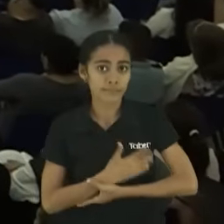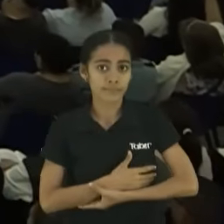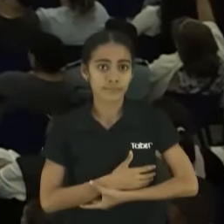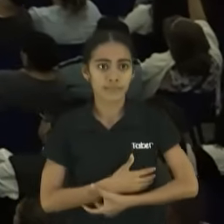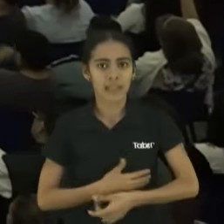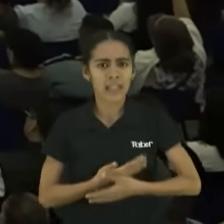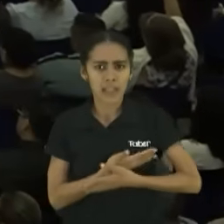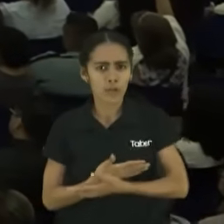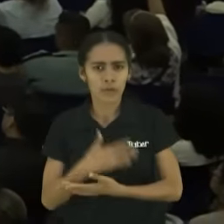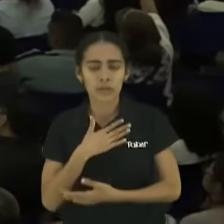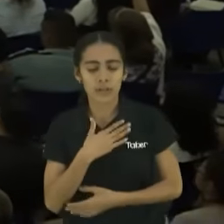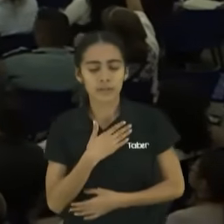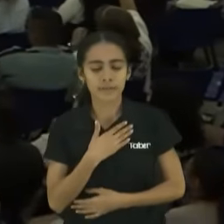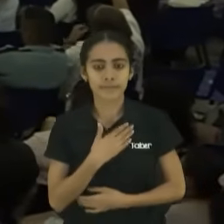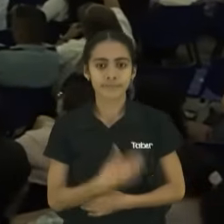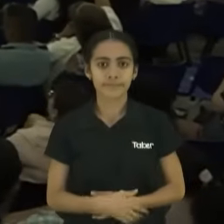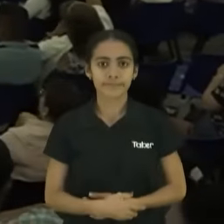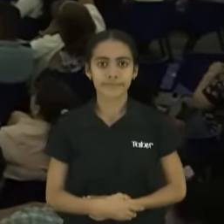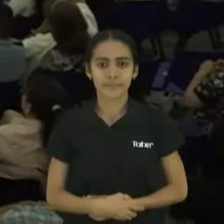sean propios.